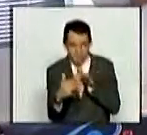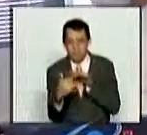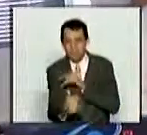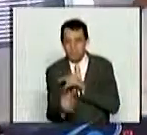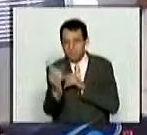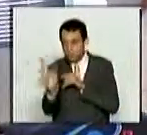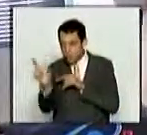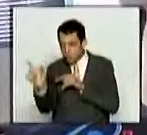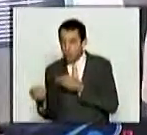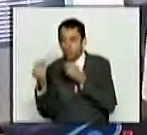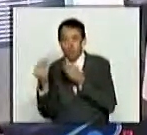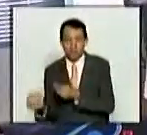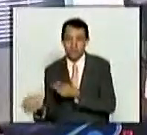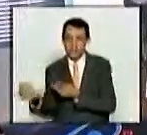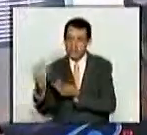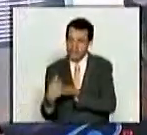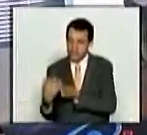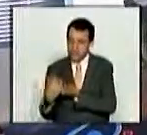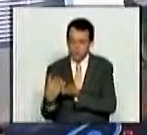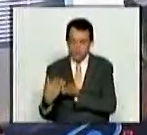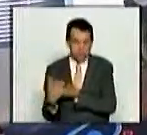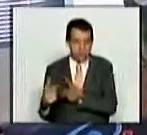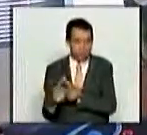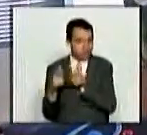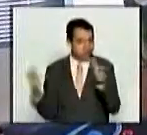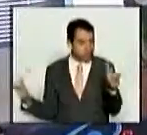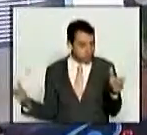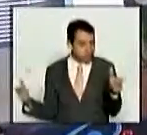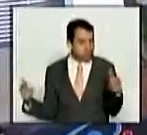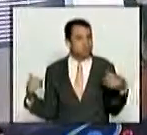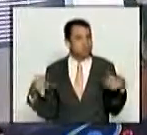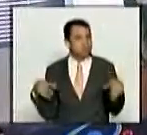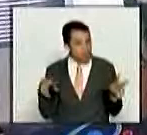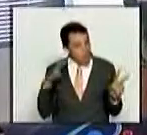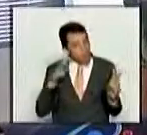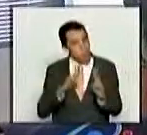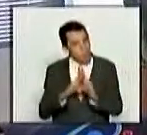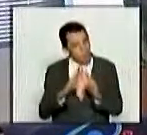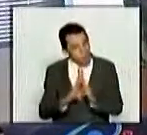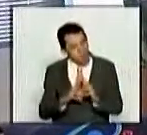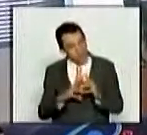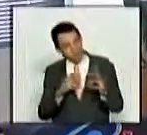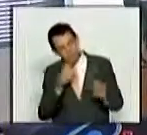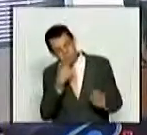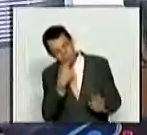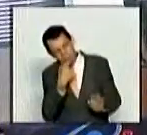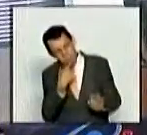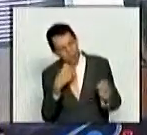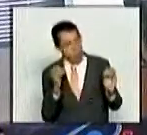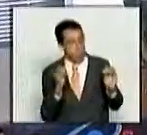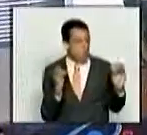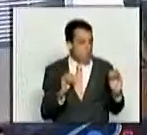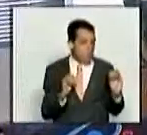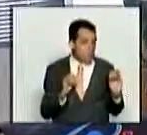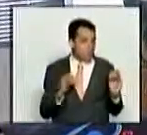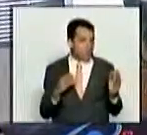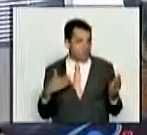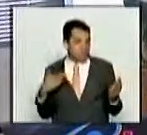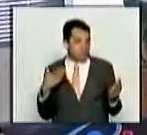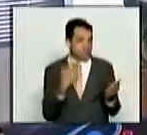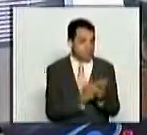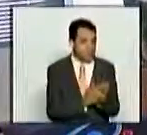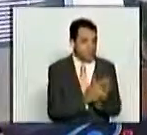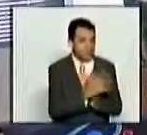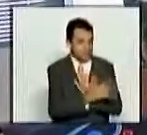pacientes es muy grande porque, hombre, uno tiene la opción, o tomo ahí analgésicos,